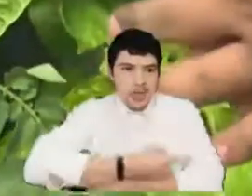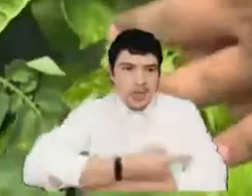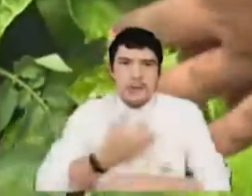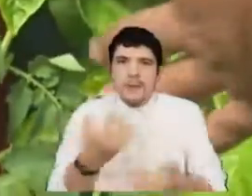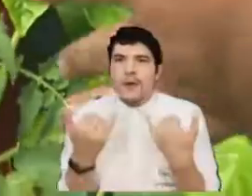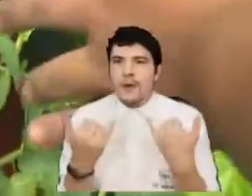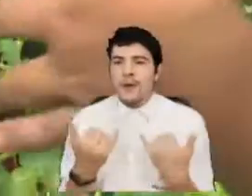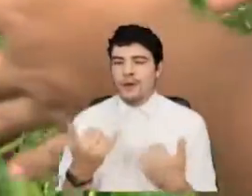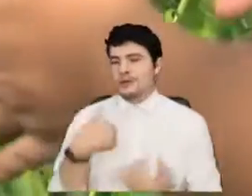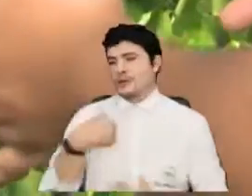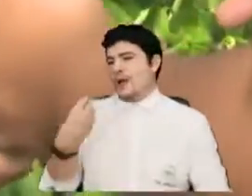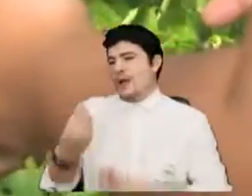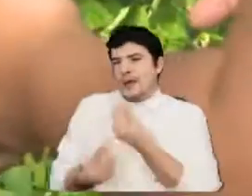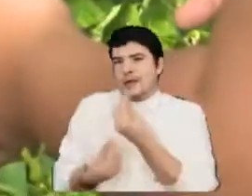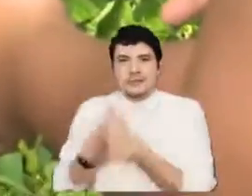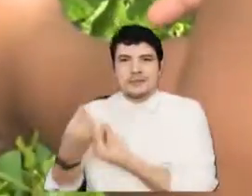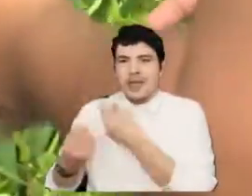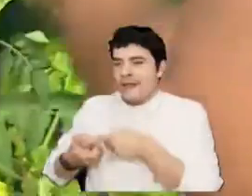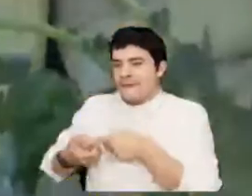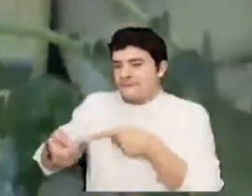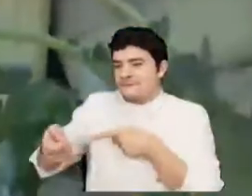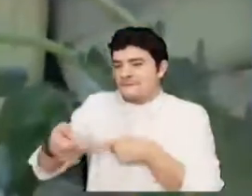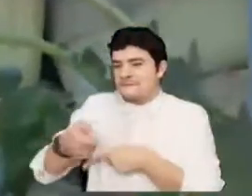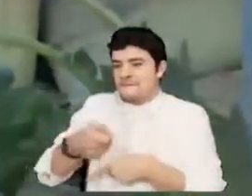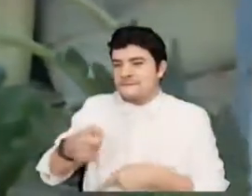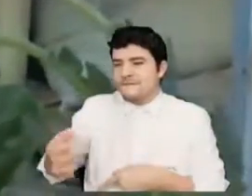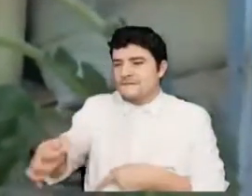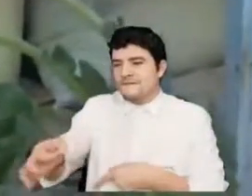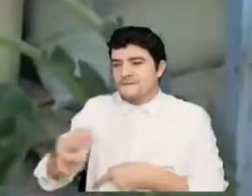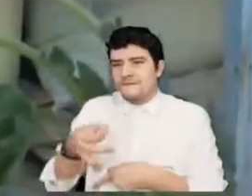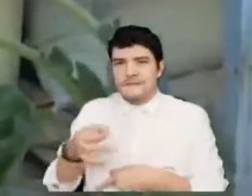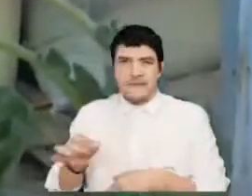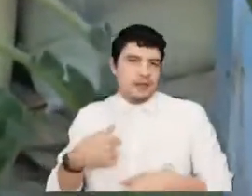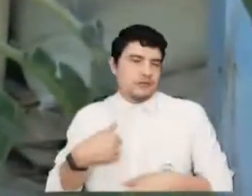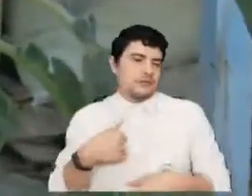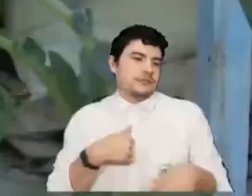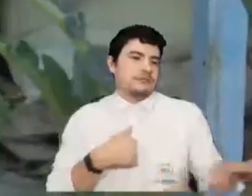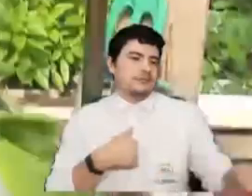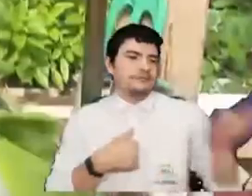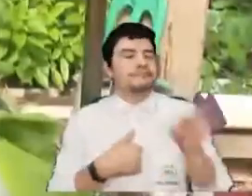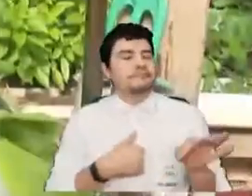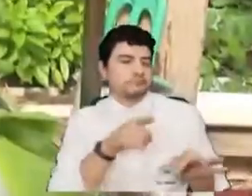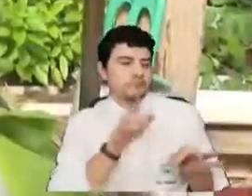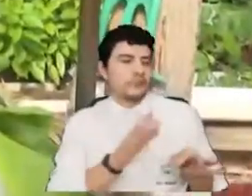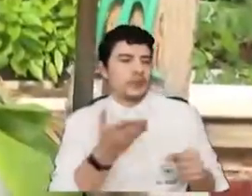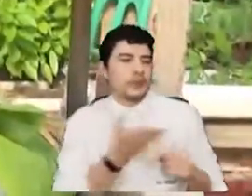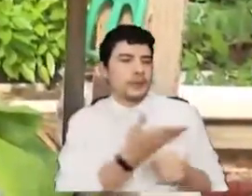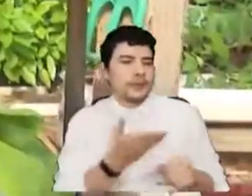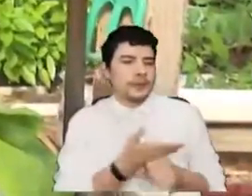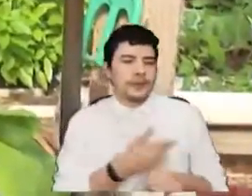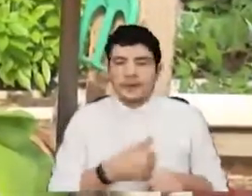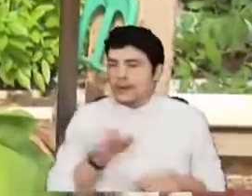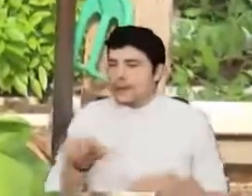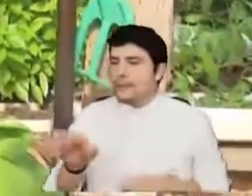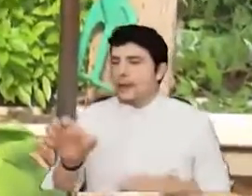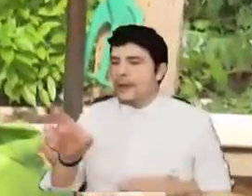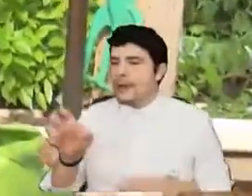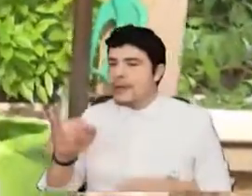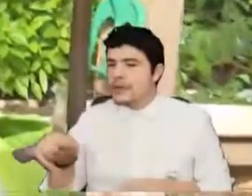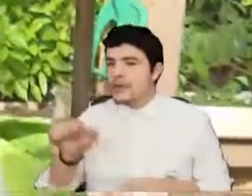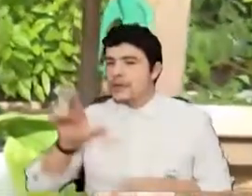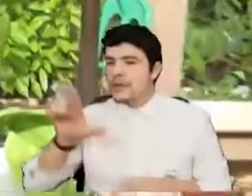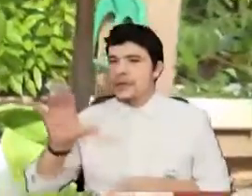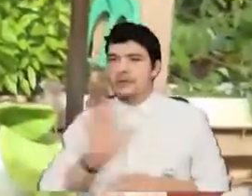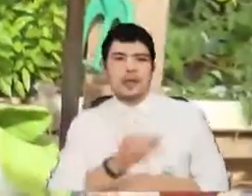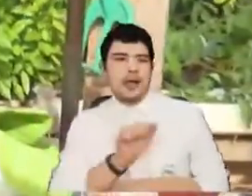y subí a coger la acelga, el tomate para la ensalada, el perejil para la ensalada, la albahaca para los frijoles.